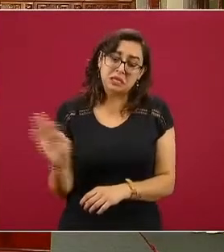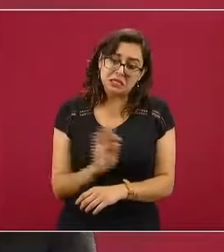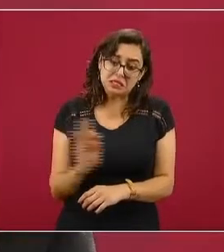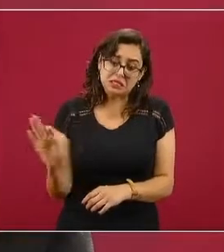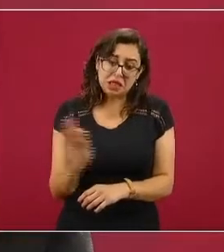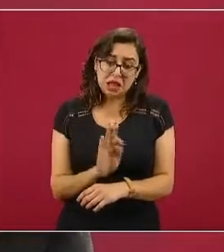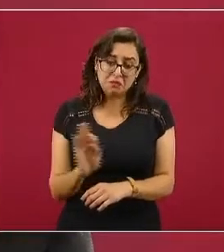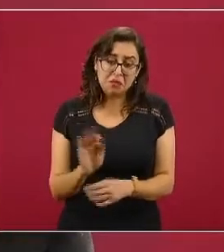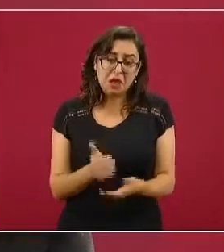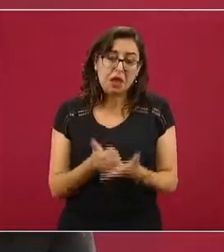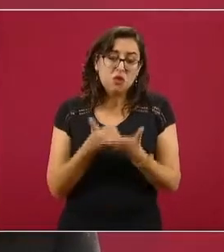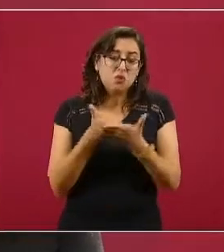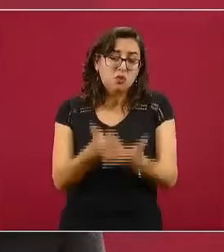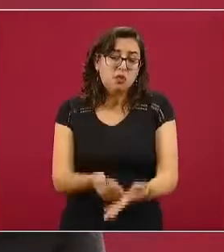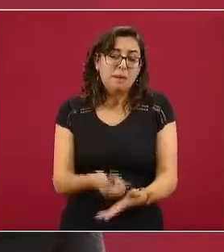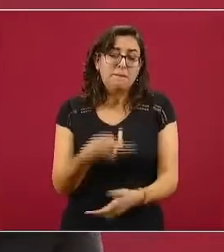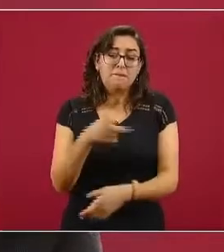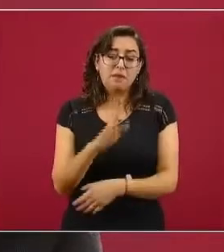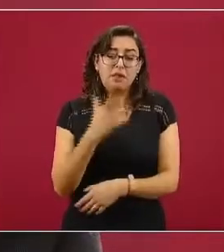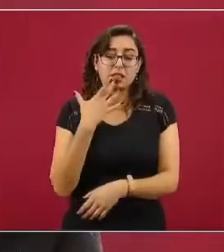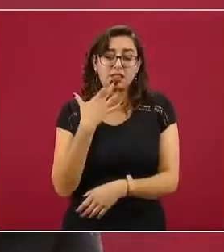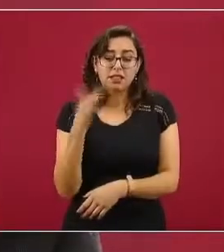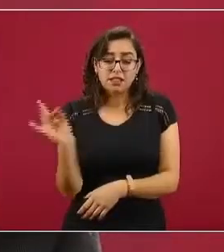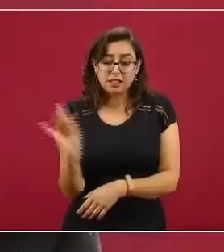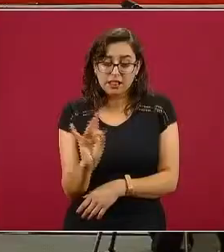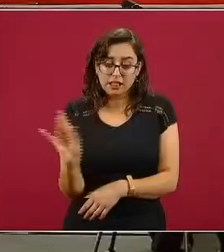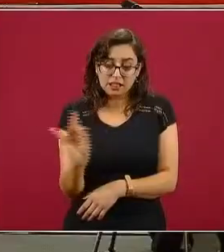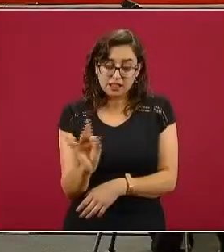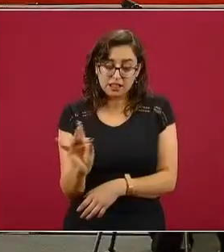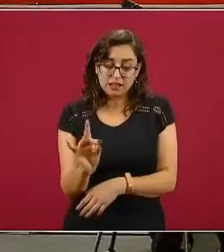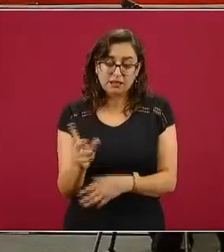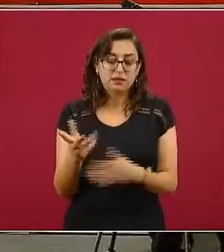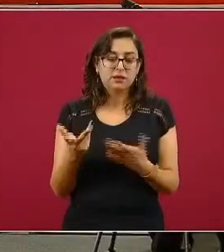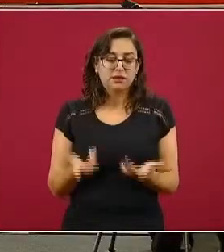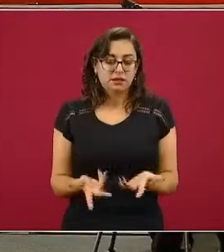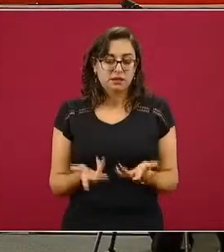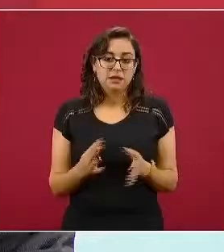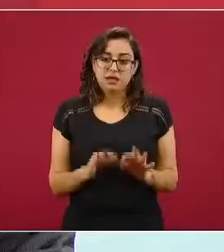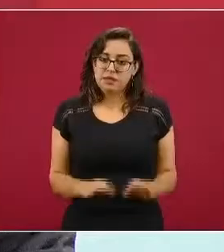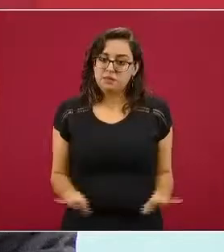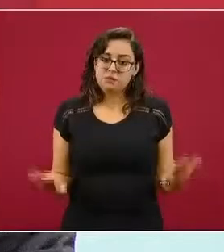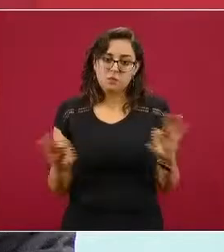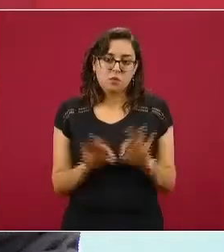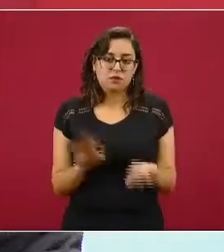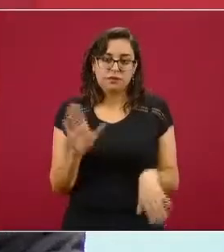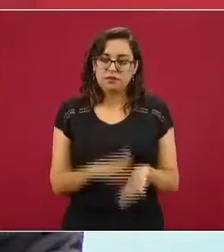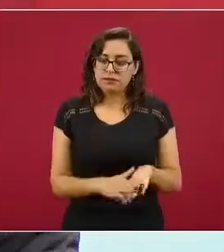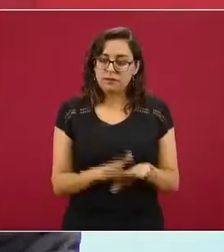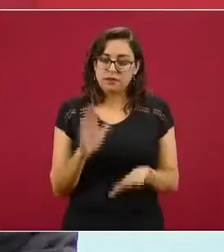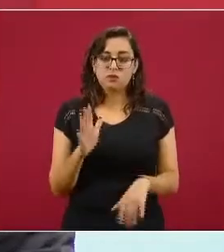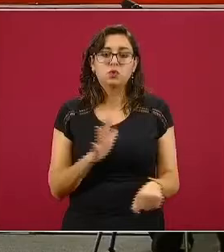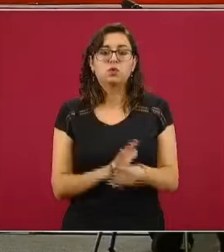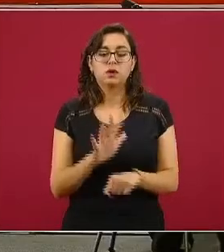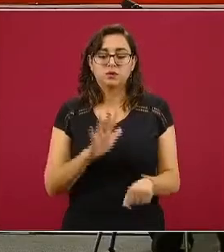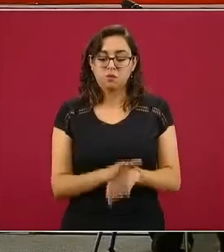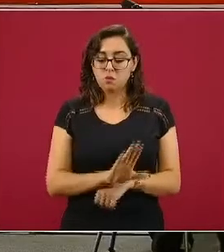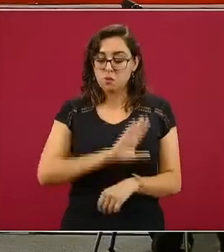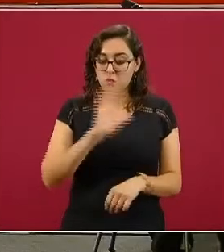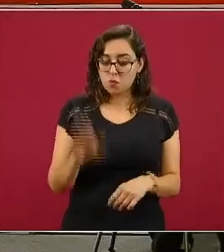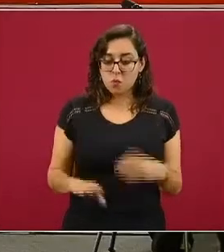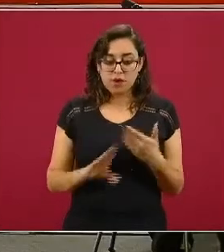menor importancia. Lo que uno busca principalmente es reducir la probabilidad de muerte, la probabilidad